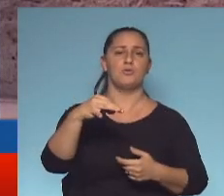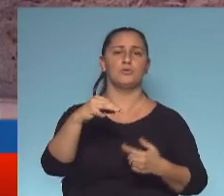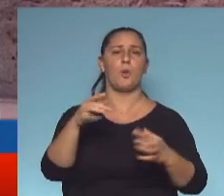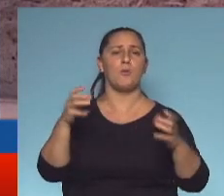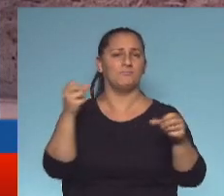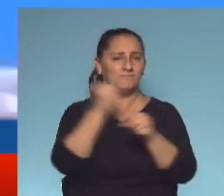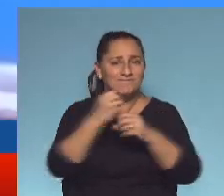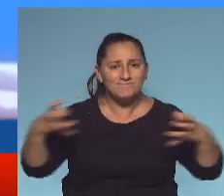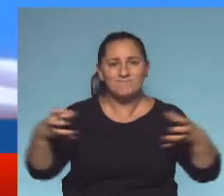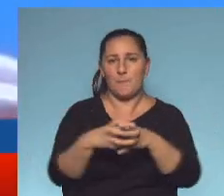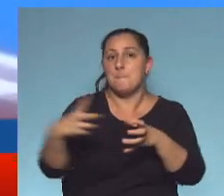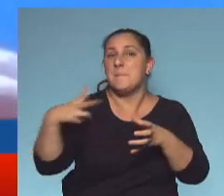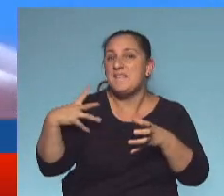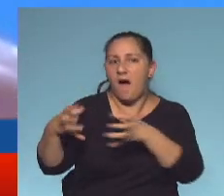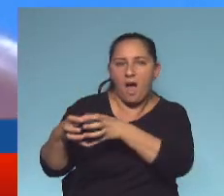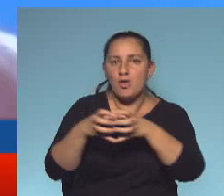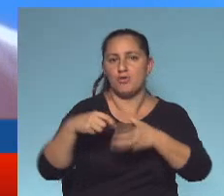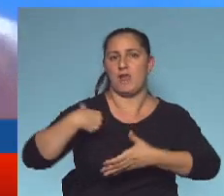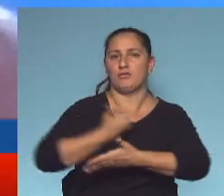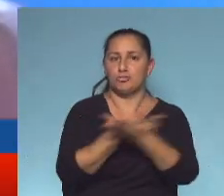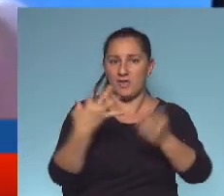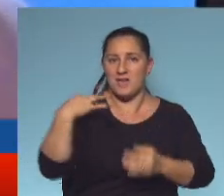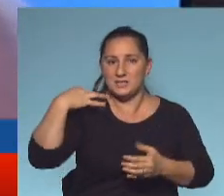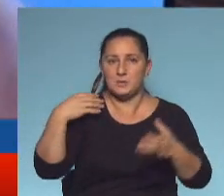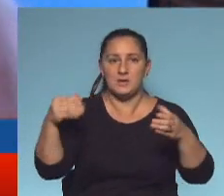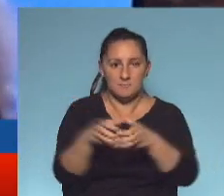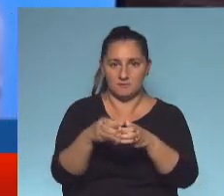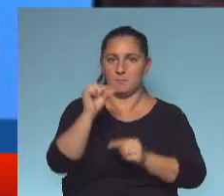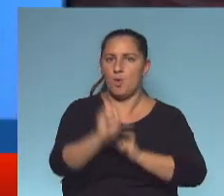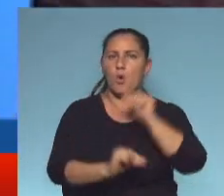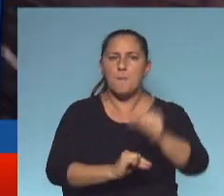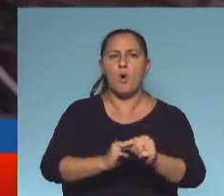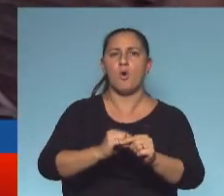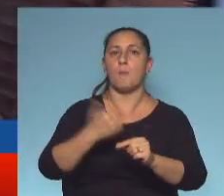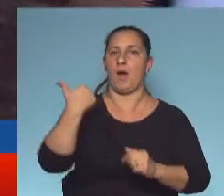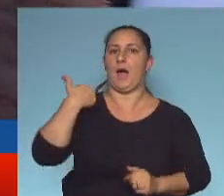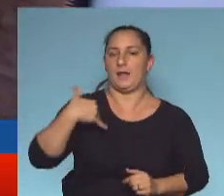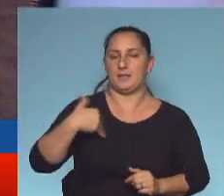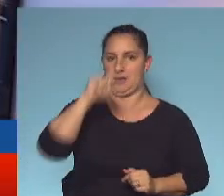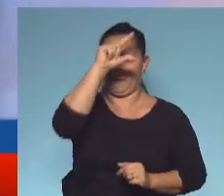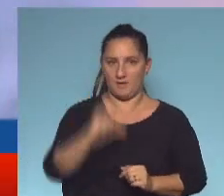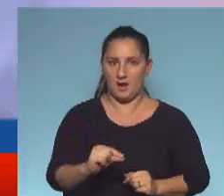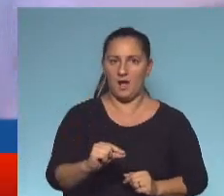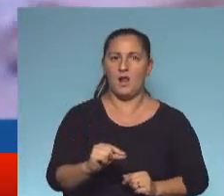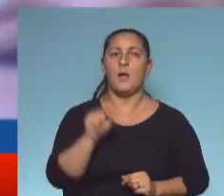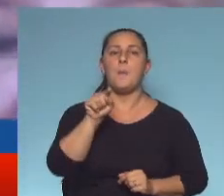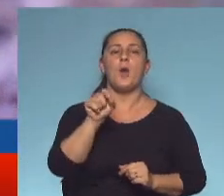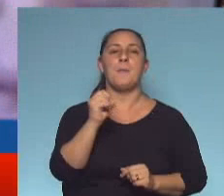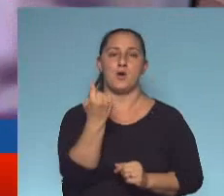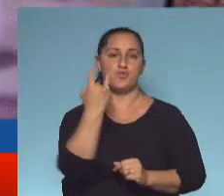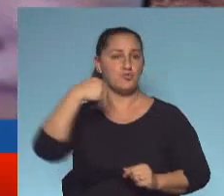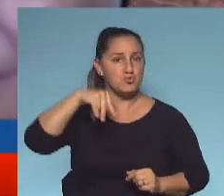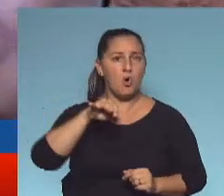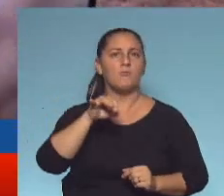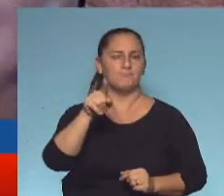articulación del sector privado y la sociedad civil de escala, inteligente, federal. El programa Seamos Uno dejó